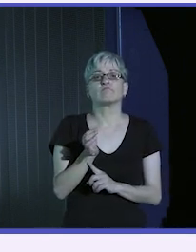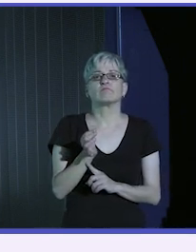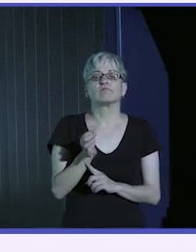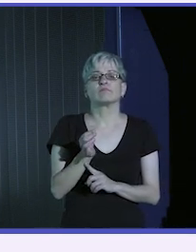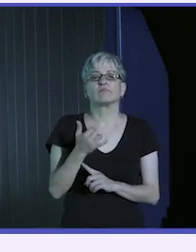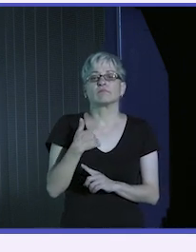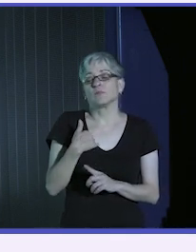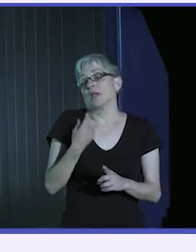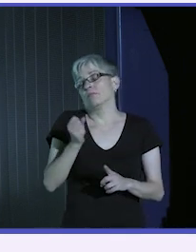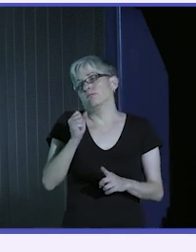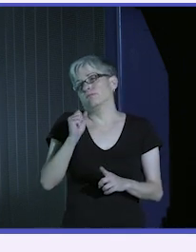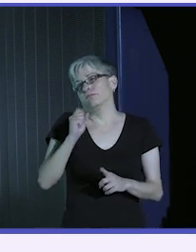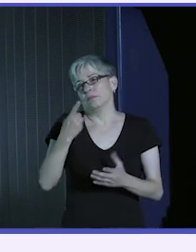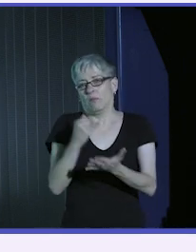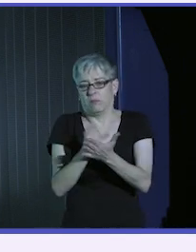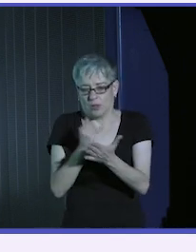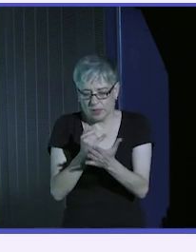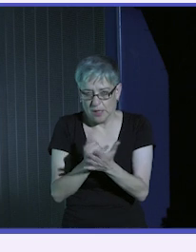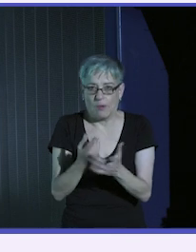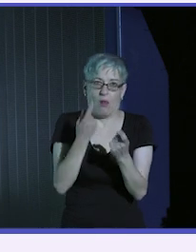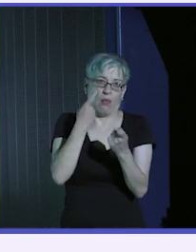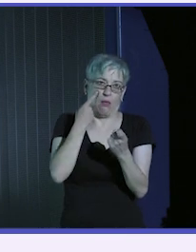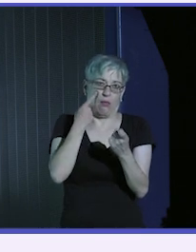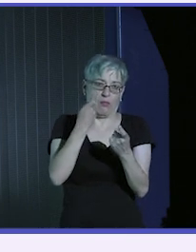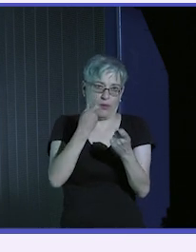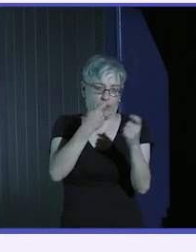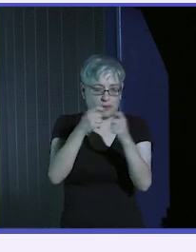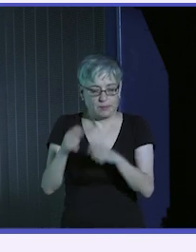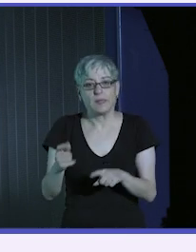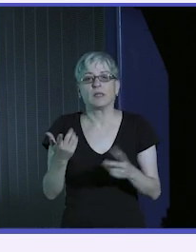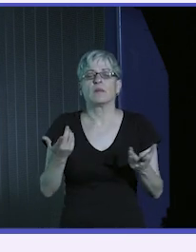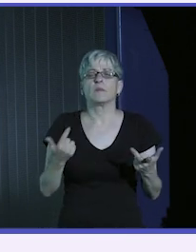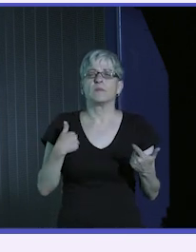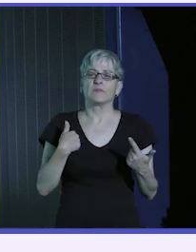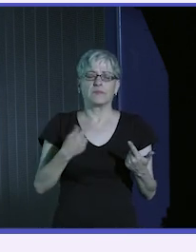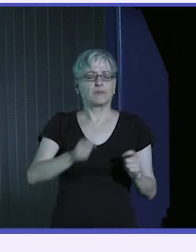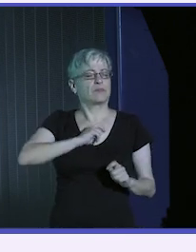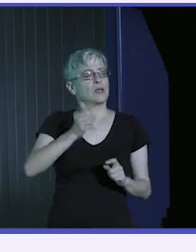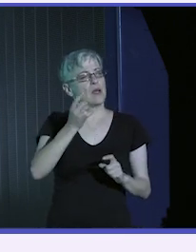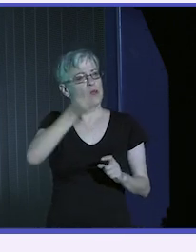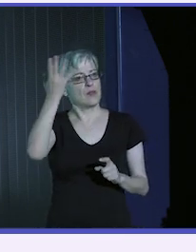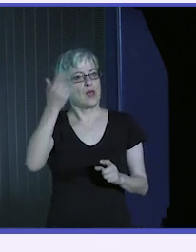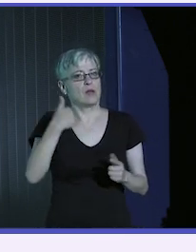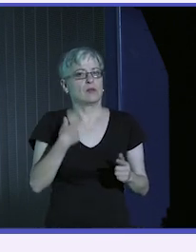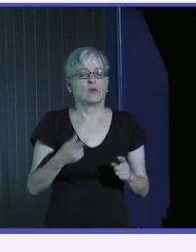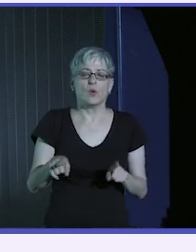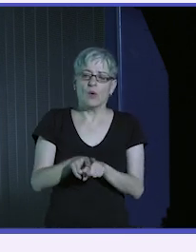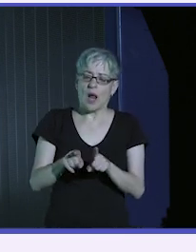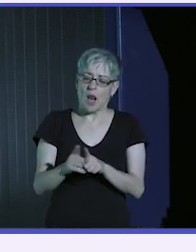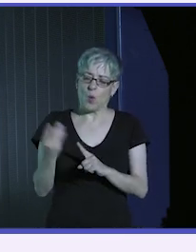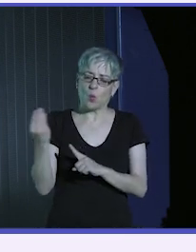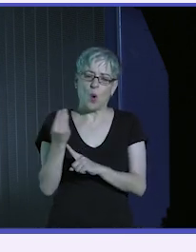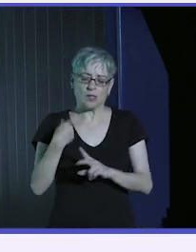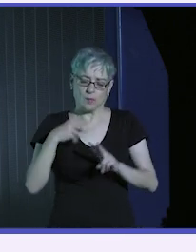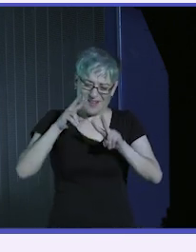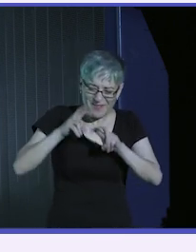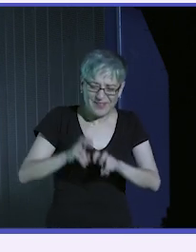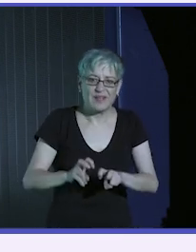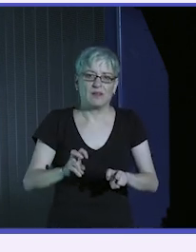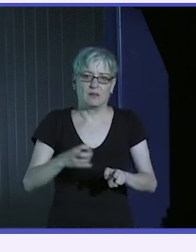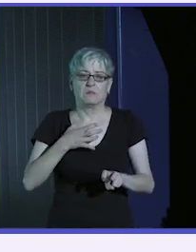un primer prototipo, que hay que llevarlo al mercado, que hay que ejecutarlo a escala, pero nos da una idea de hasta dónde nos puede llevarnos, ¿no?, ese tipo de